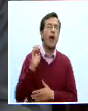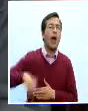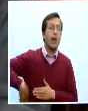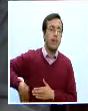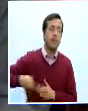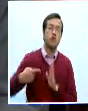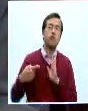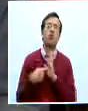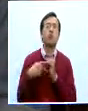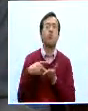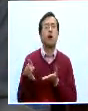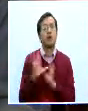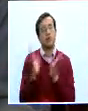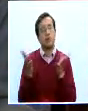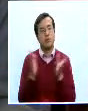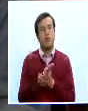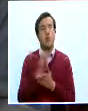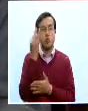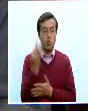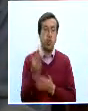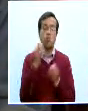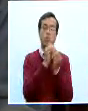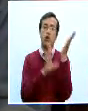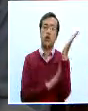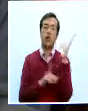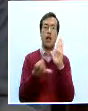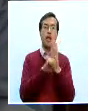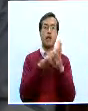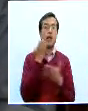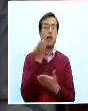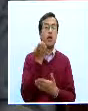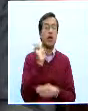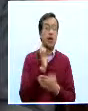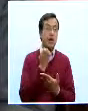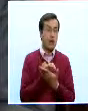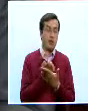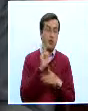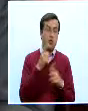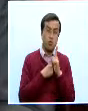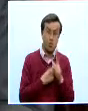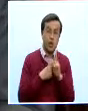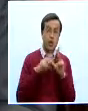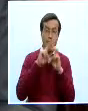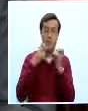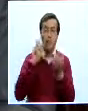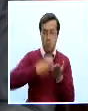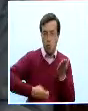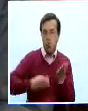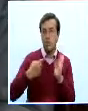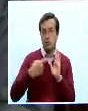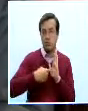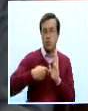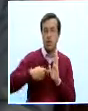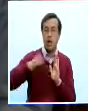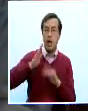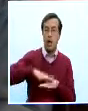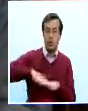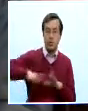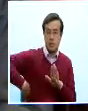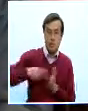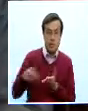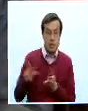tributaria justamente el proyecto de ley económica urgente de remisión de multas intereses y recargos tributarios sobre impuestos nacionales